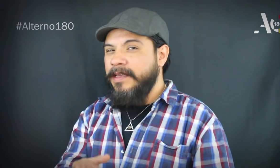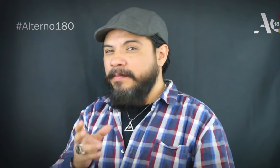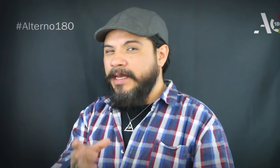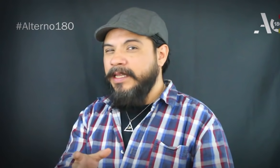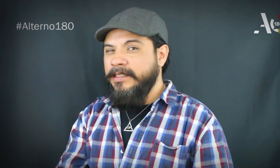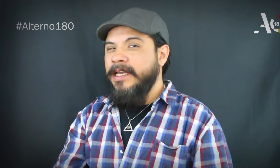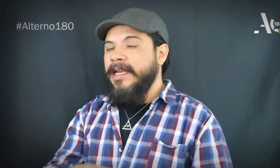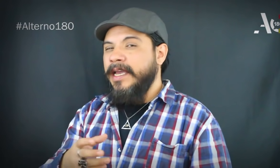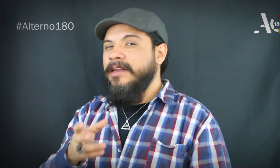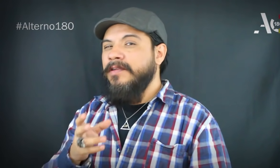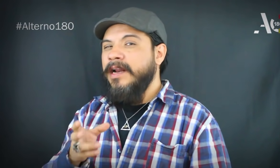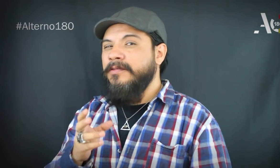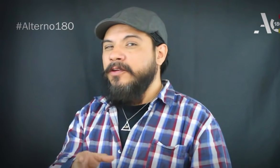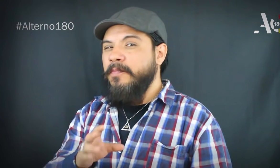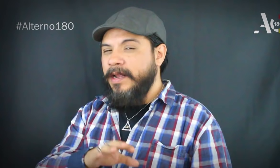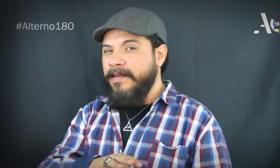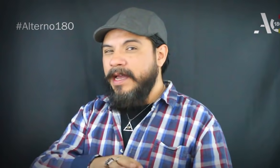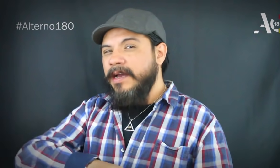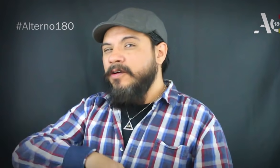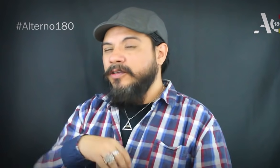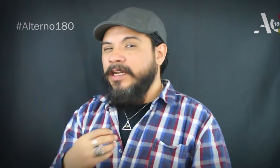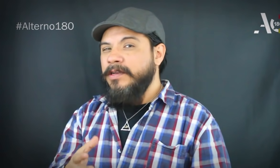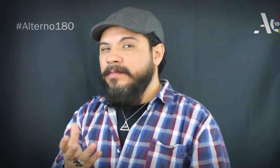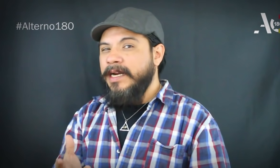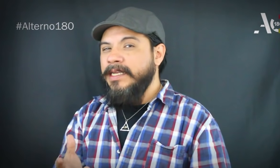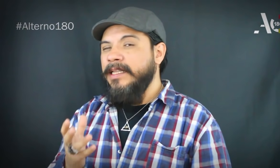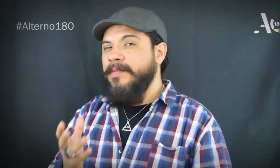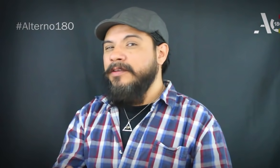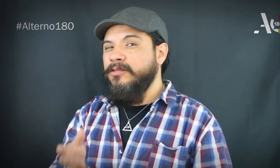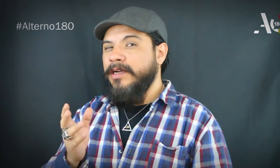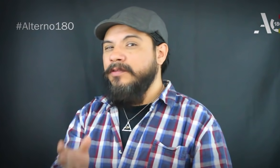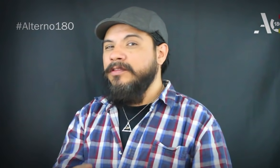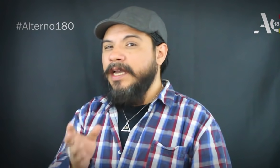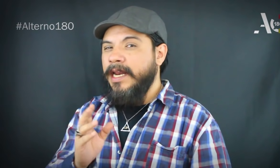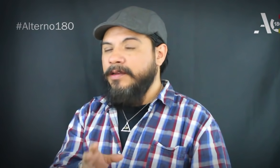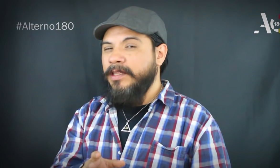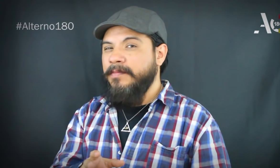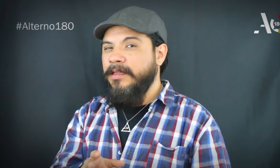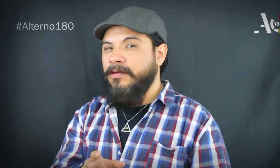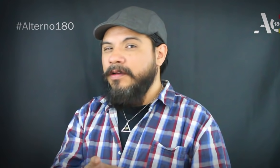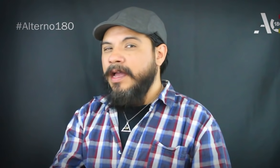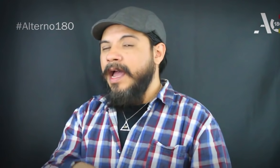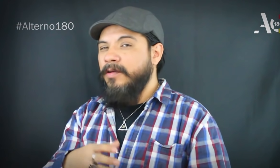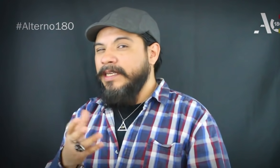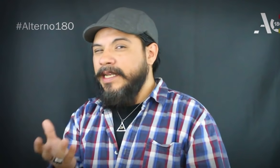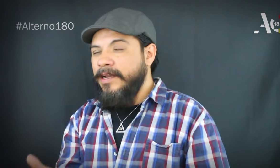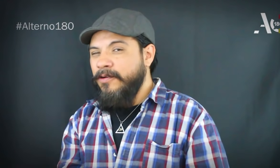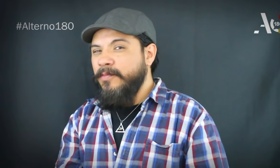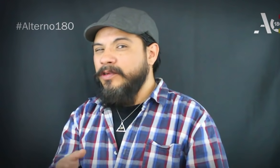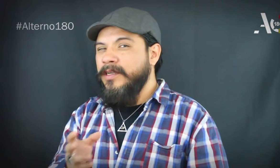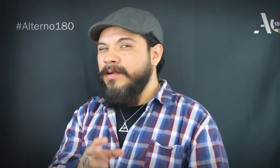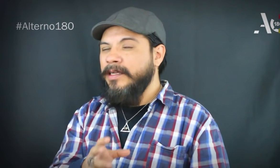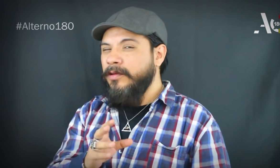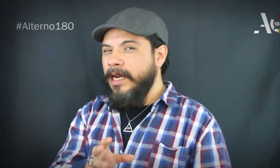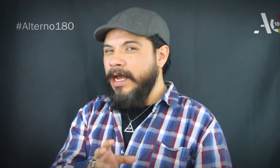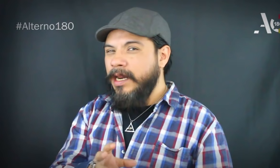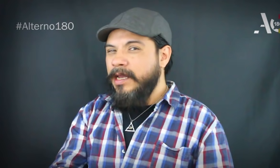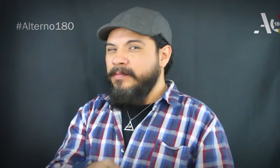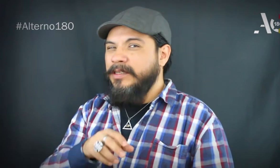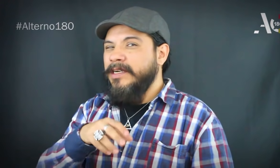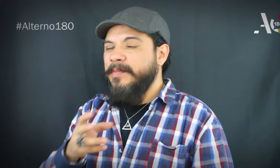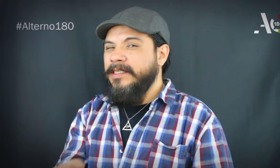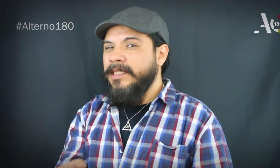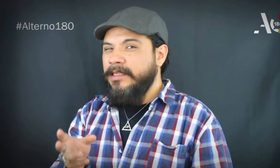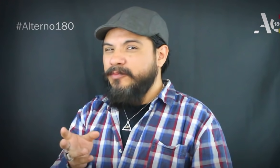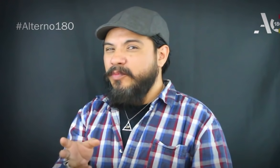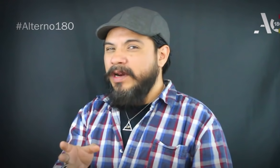a David Méndez que en una reunión previa, José Luis Márquez le pidió su renuncia al ayuntamiento, a lo que se negó por ser un acto ilegal,